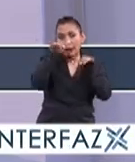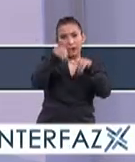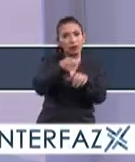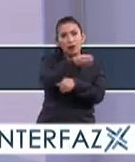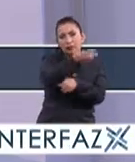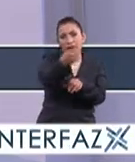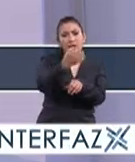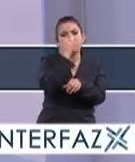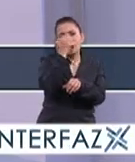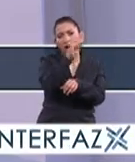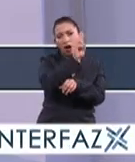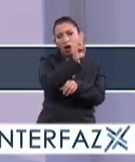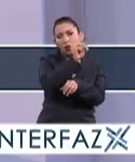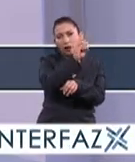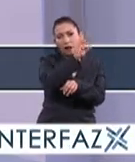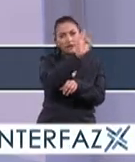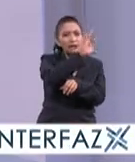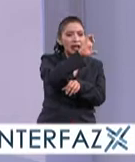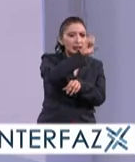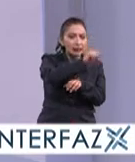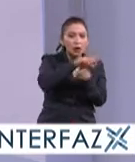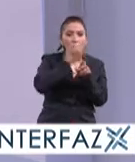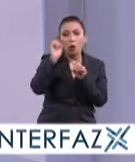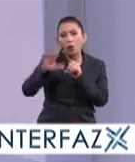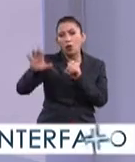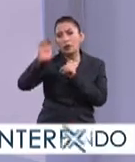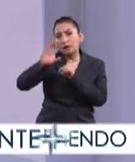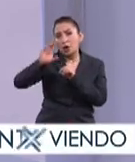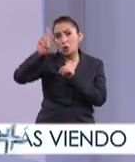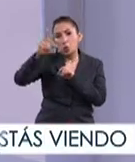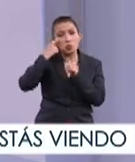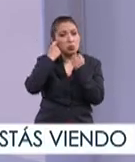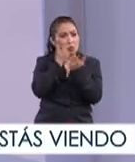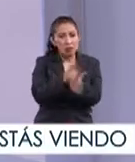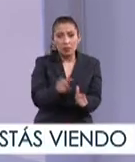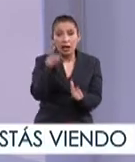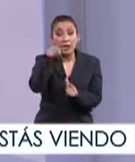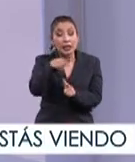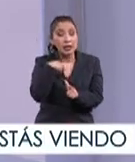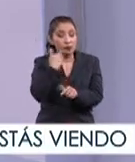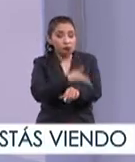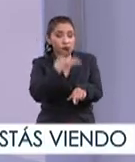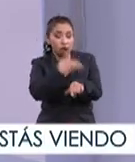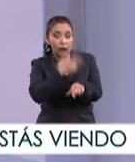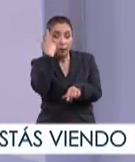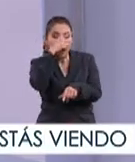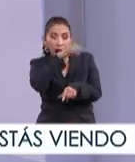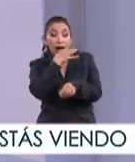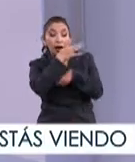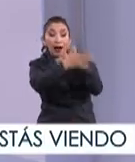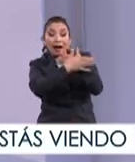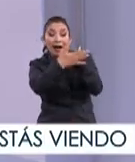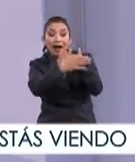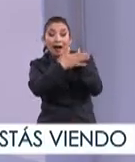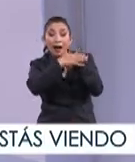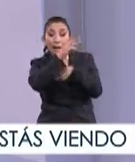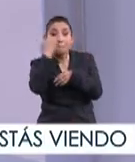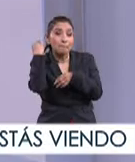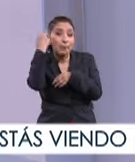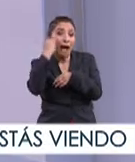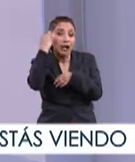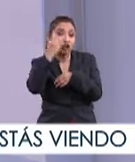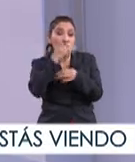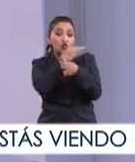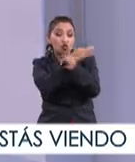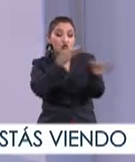desde cualquier campus de la UNAM, sea FES o sea en el campus CEU, y nuestro proceso de selección, la convocatoria se publica en marzo.